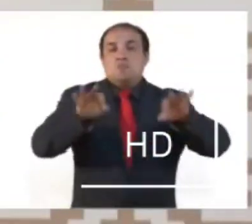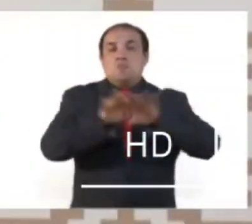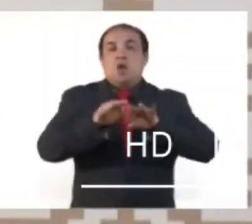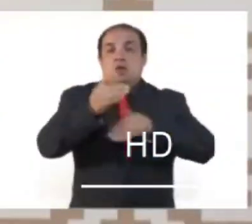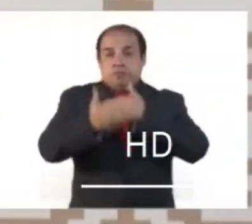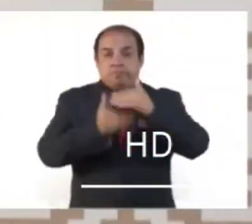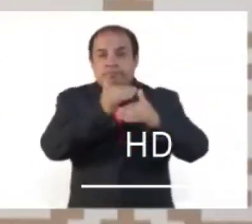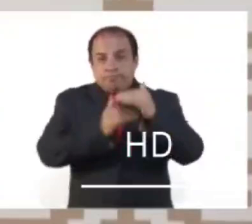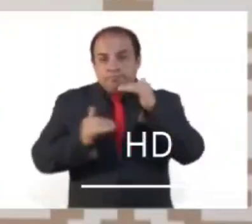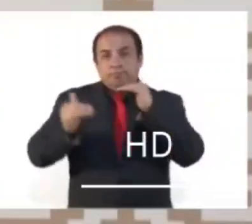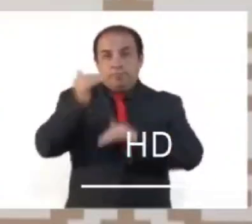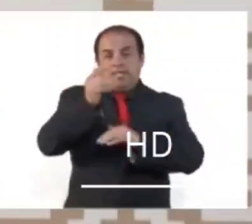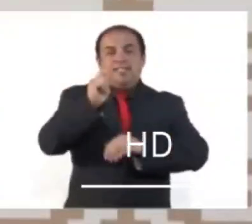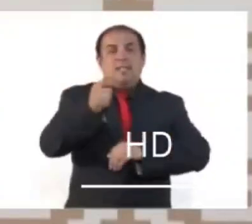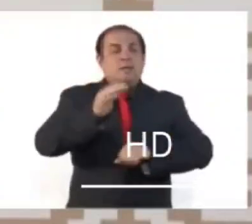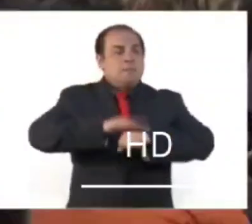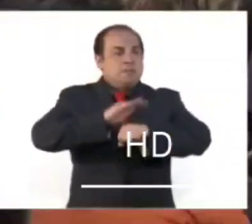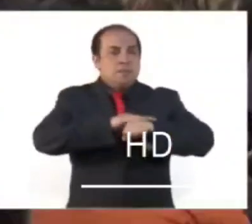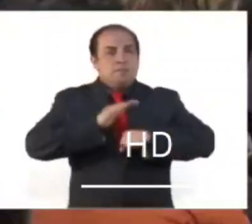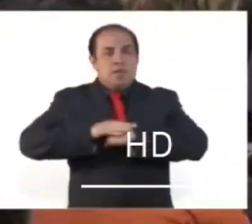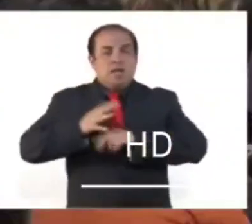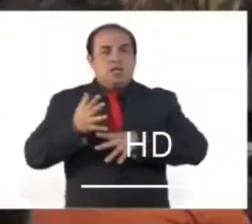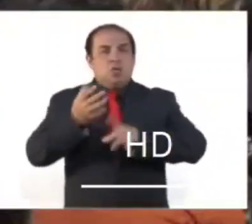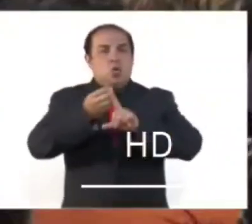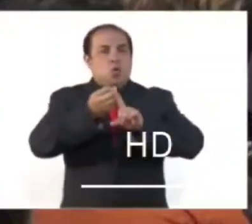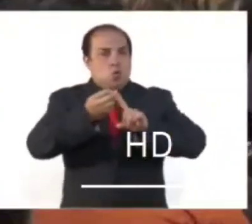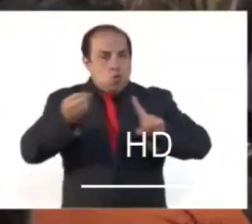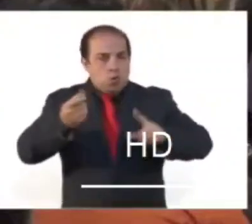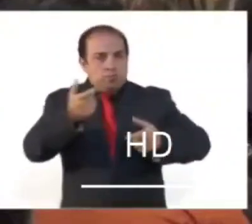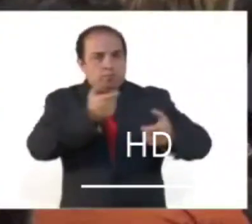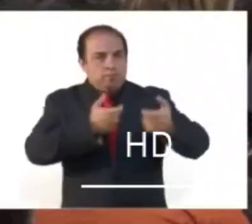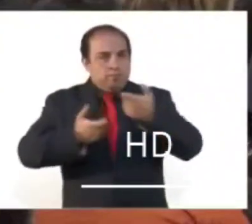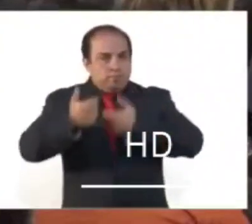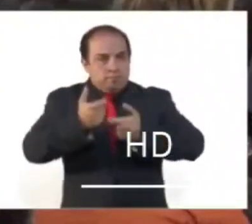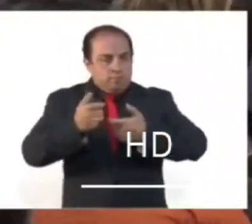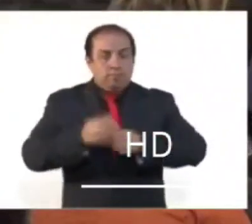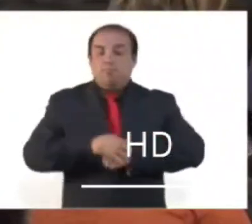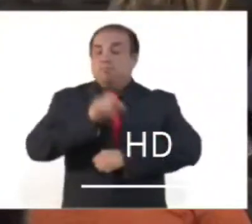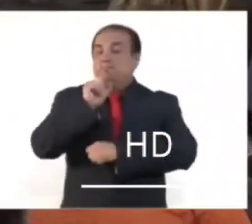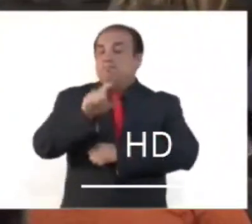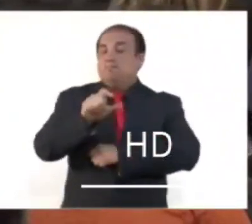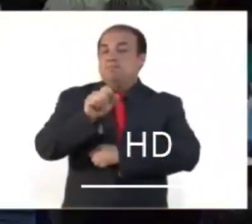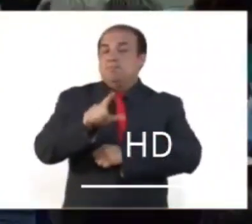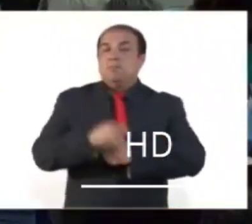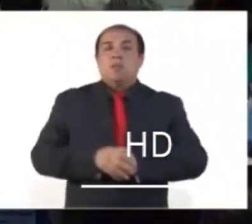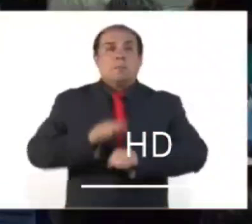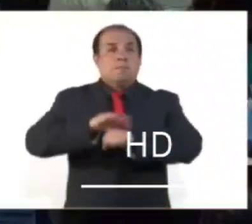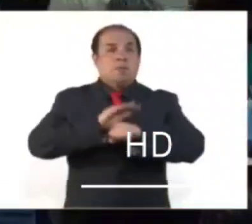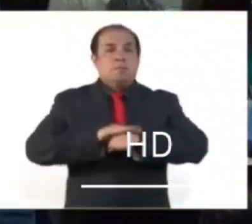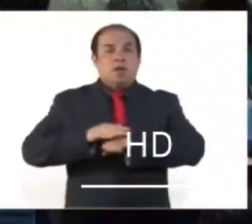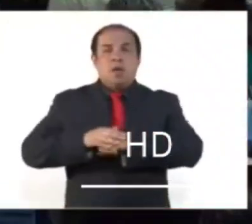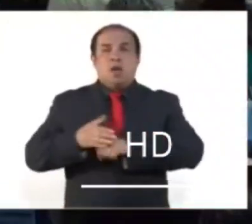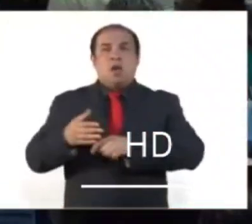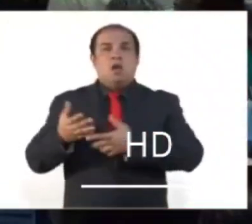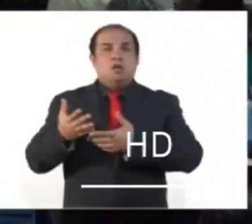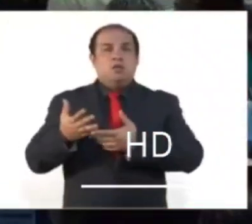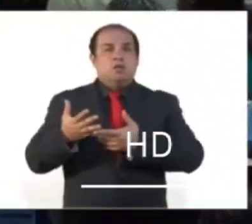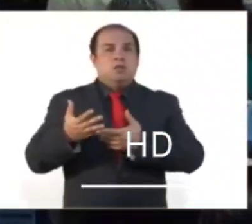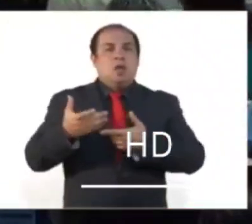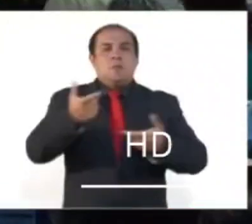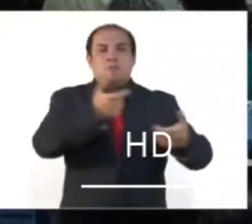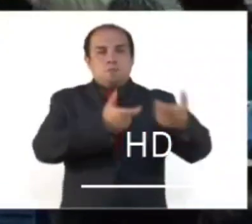importante porque eso es más infraestructura y también son más recursos en